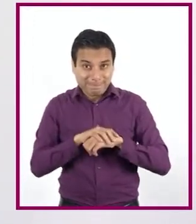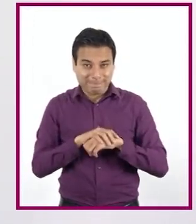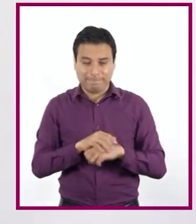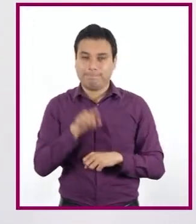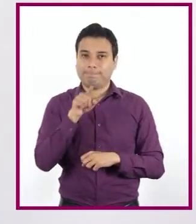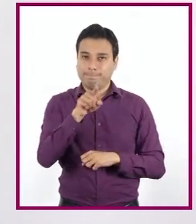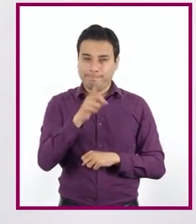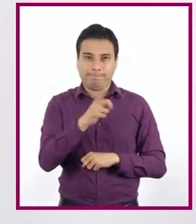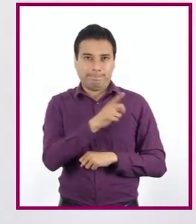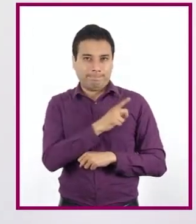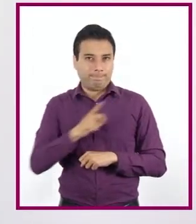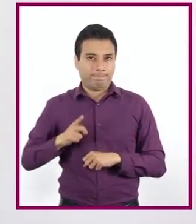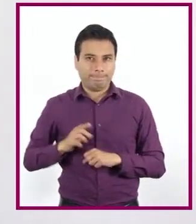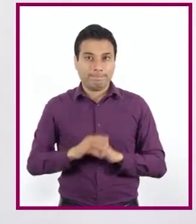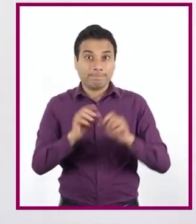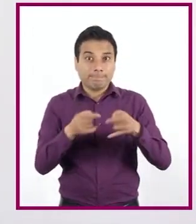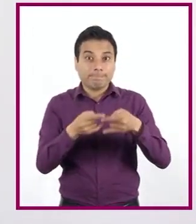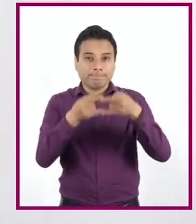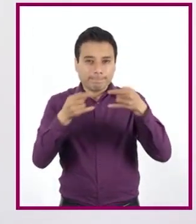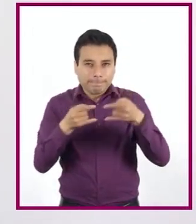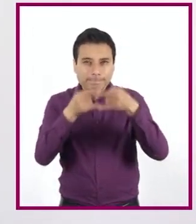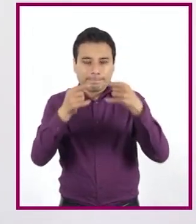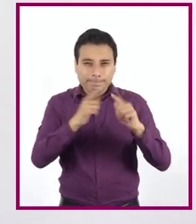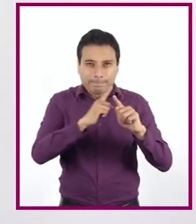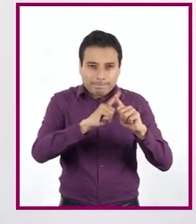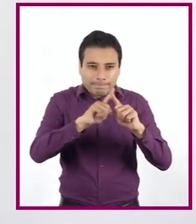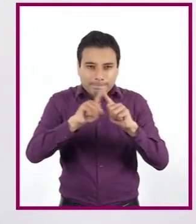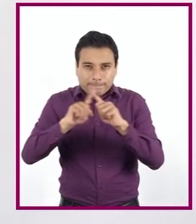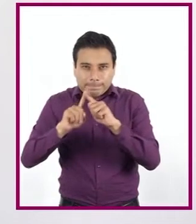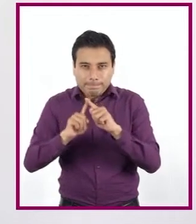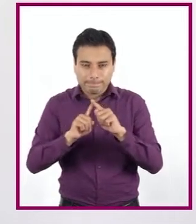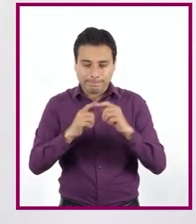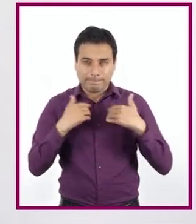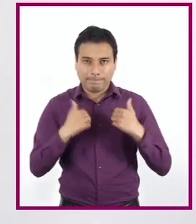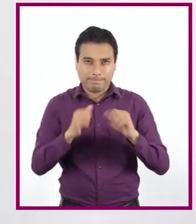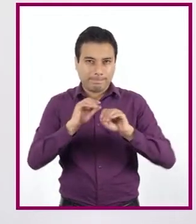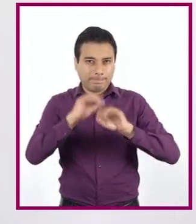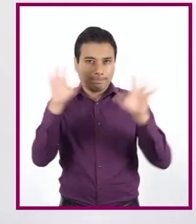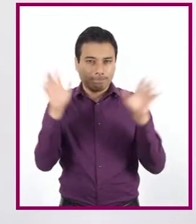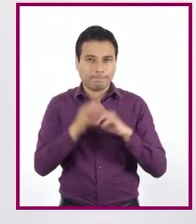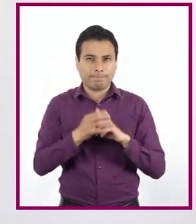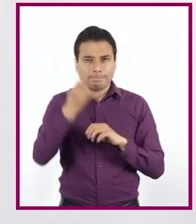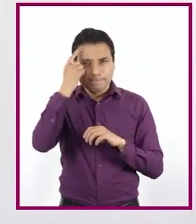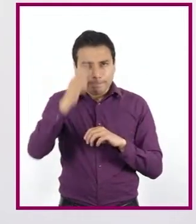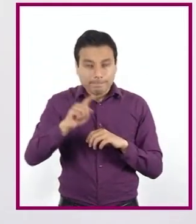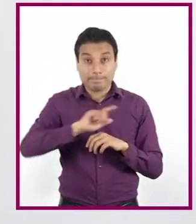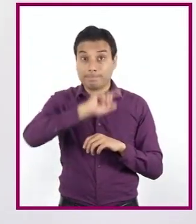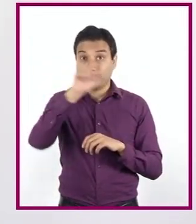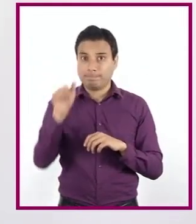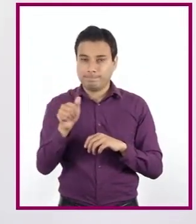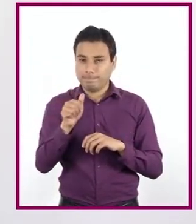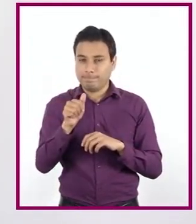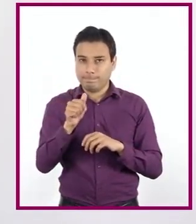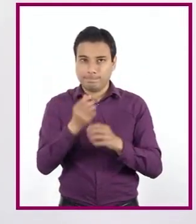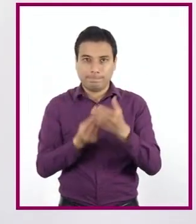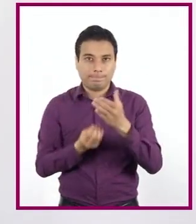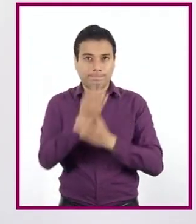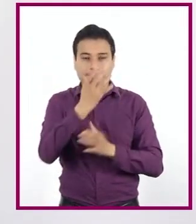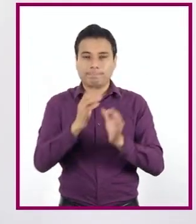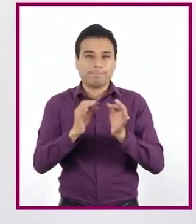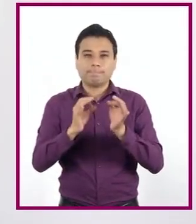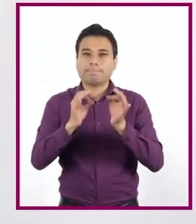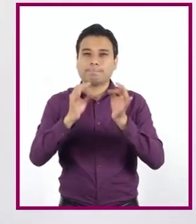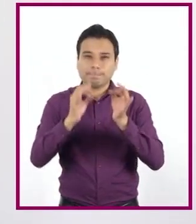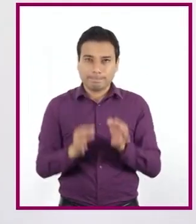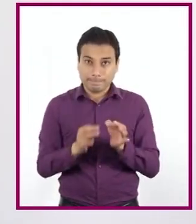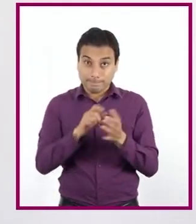tejer de manera clara los momentos que el texto original plantea. Esto con el fin de transformarlos en un texto que funcione para